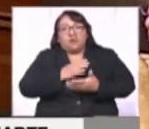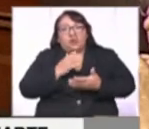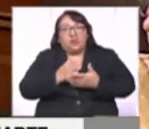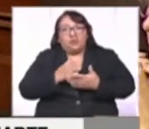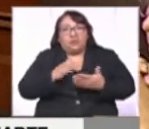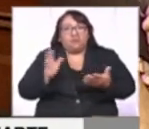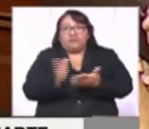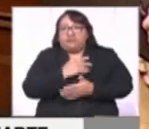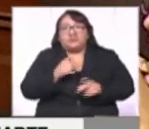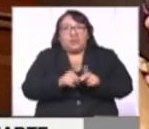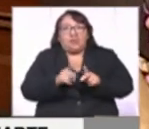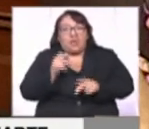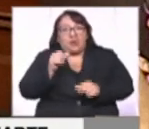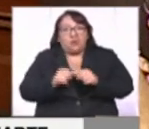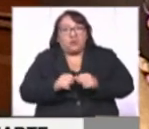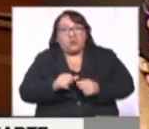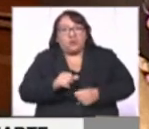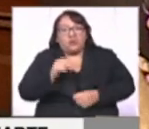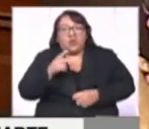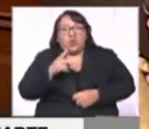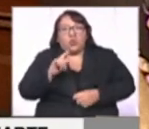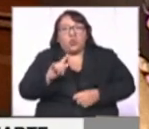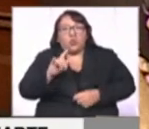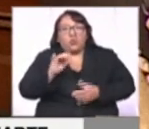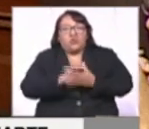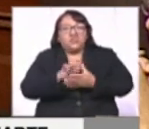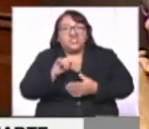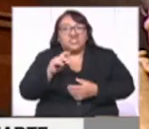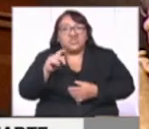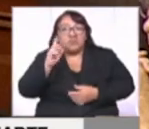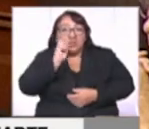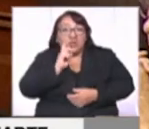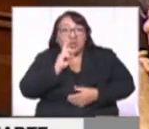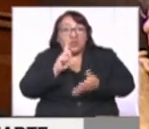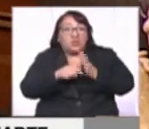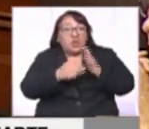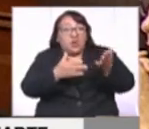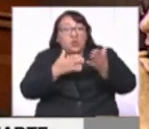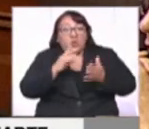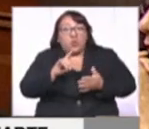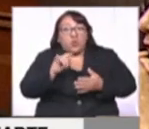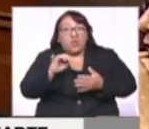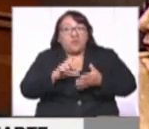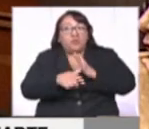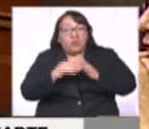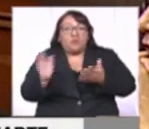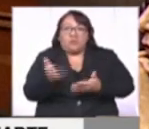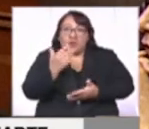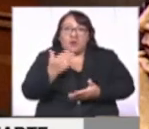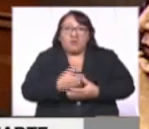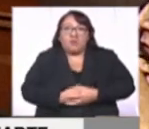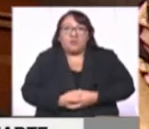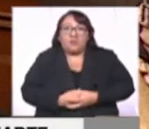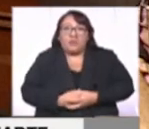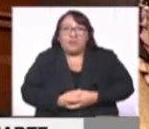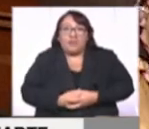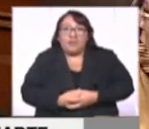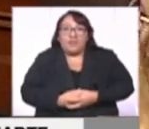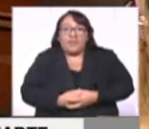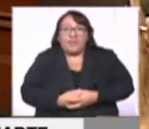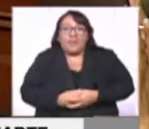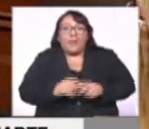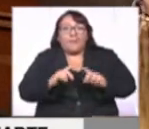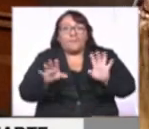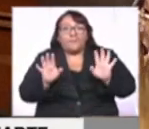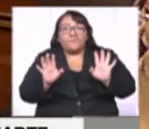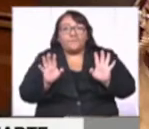de vacancia también. Recordemos el caso del señor Kuczynski, que primero mintió, salió el informe de la UIF y finalmente fue vacado. Pero bueno, sin